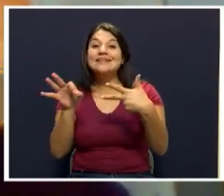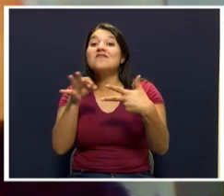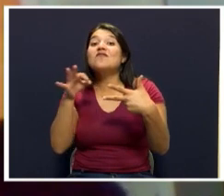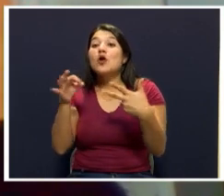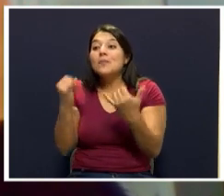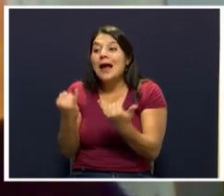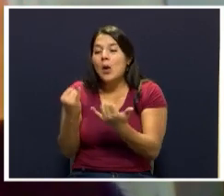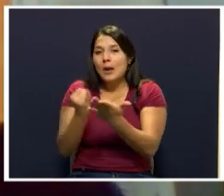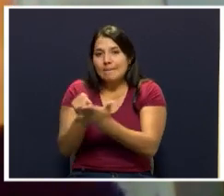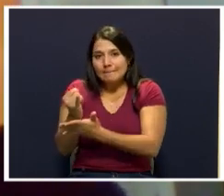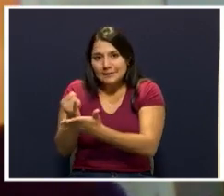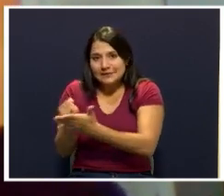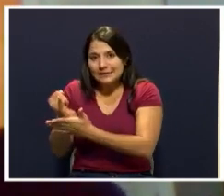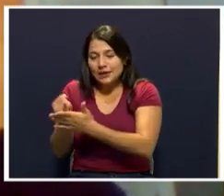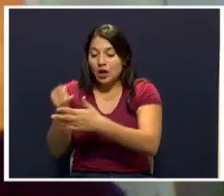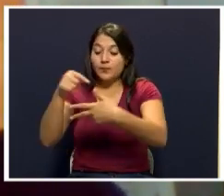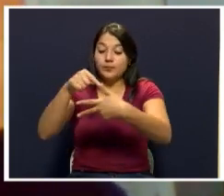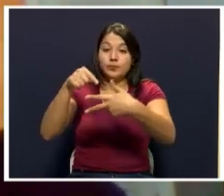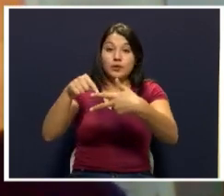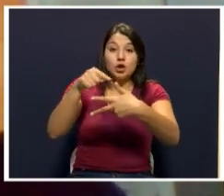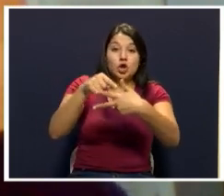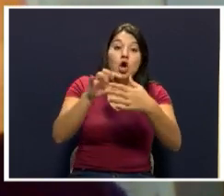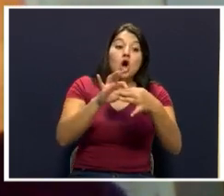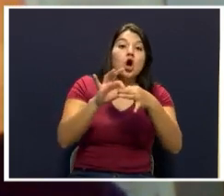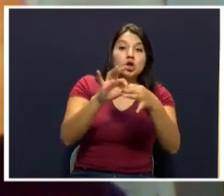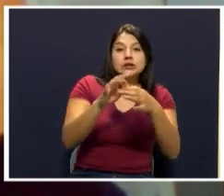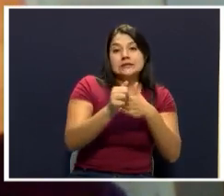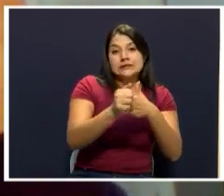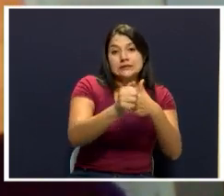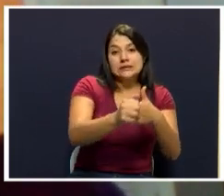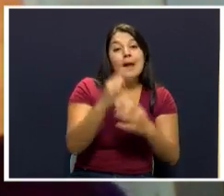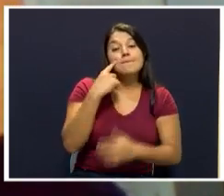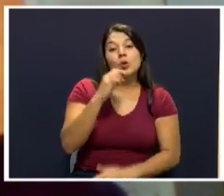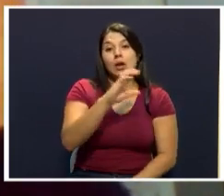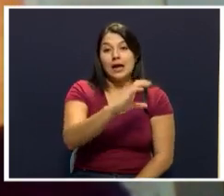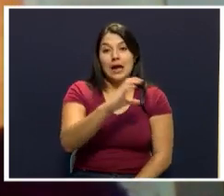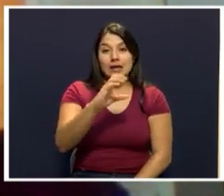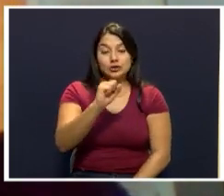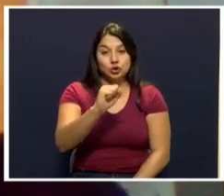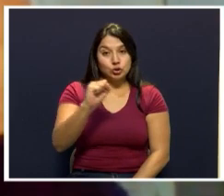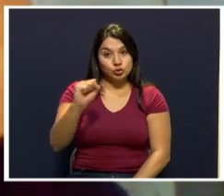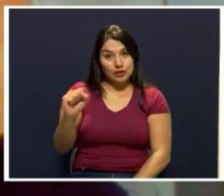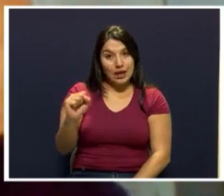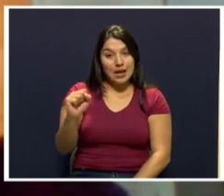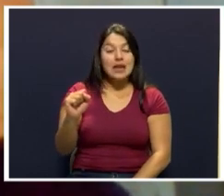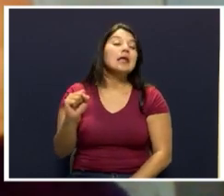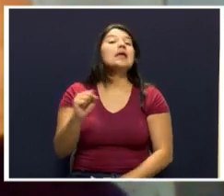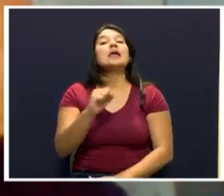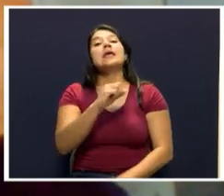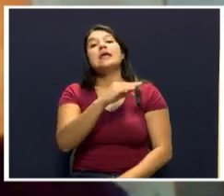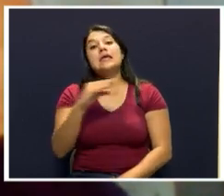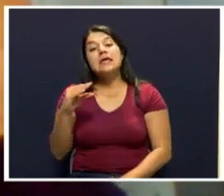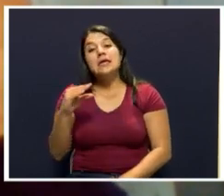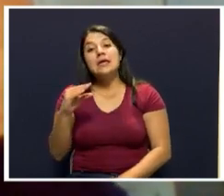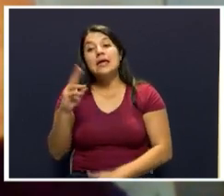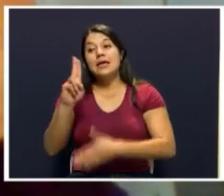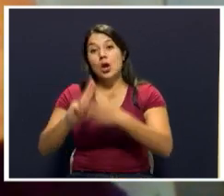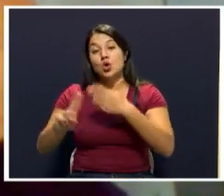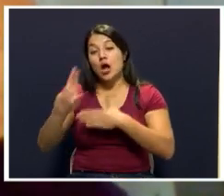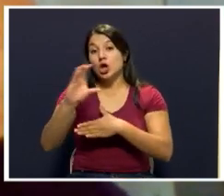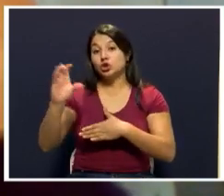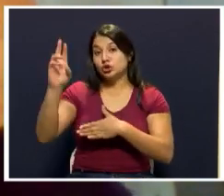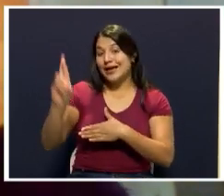de ellas coordinadas directamente por la Caja Costarricense del Seguro Social, a donde nuestro instituto, el Instituto Clodomiro Picado de la Universidad de Costa